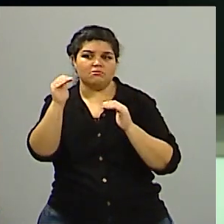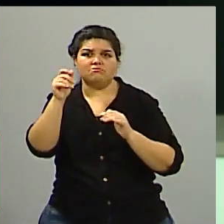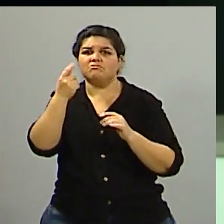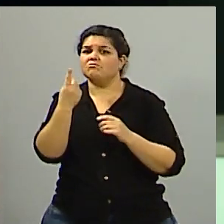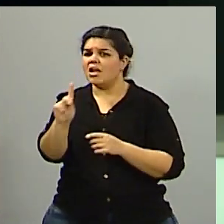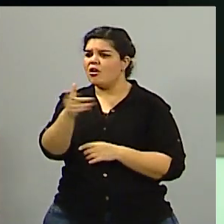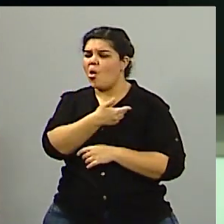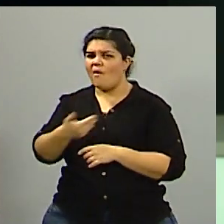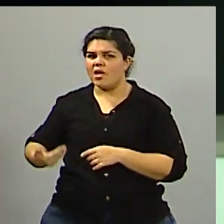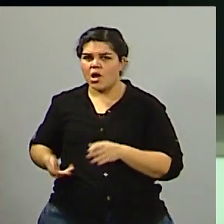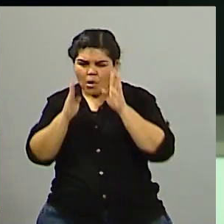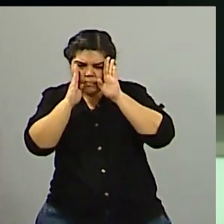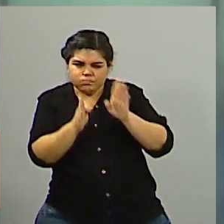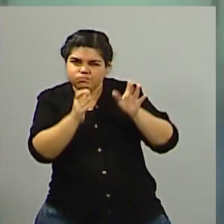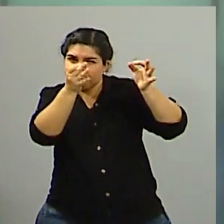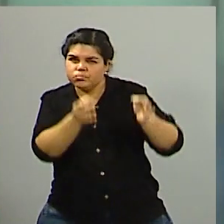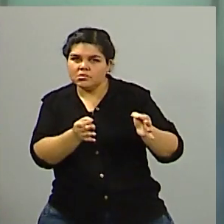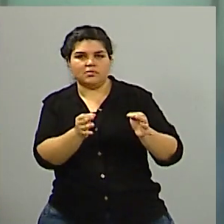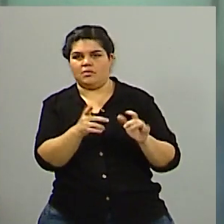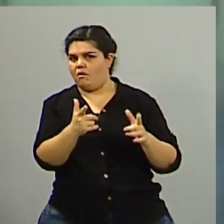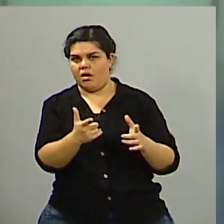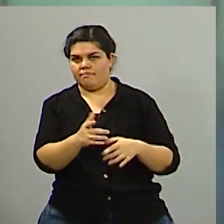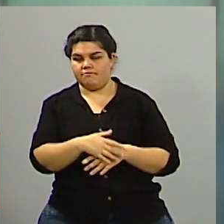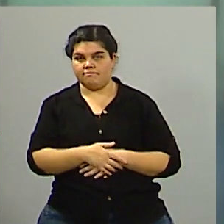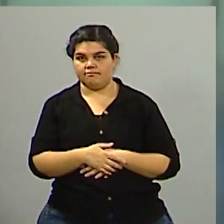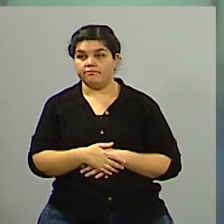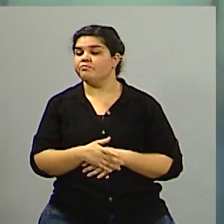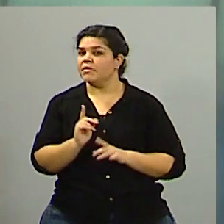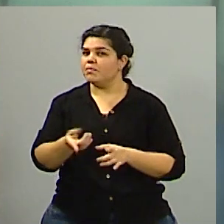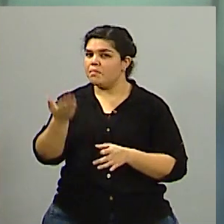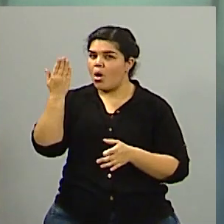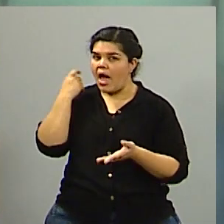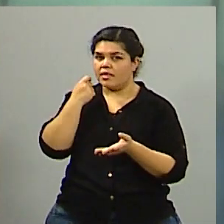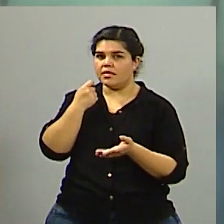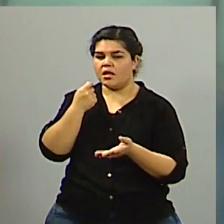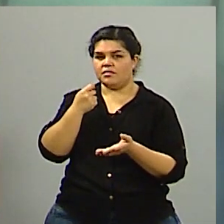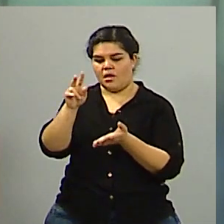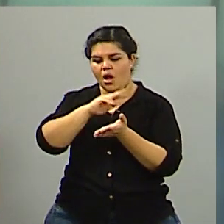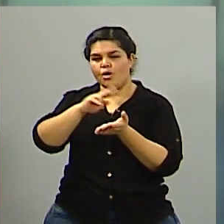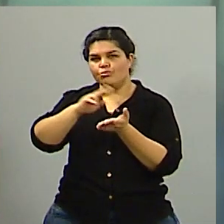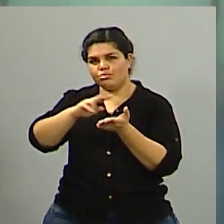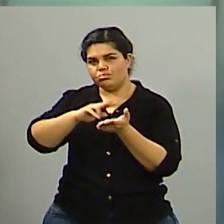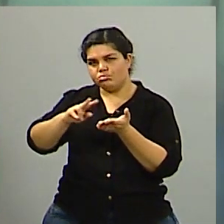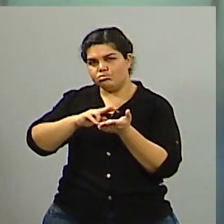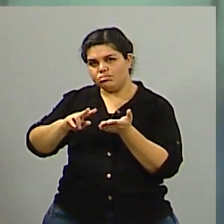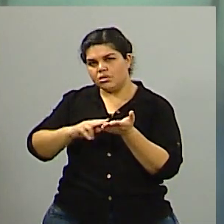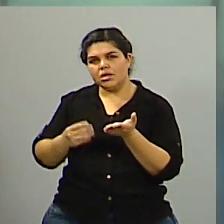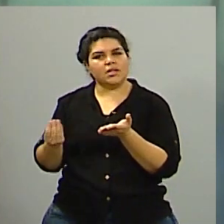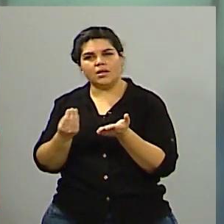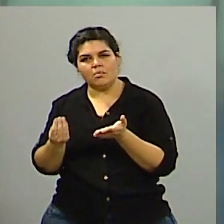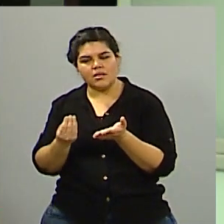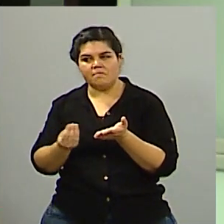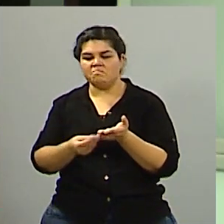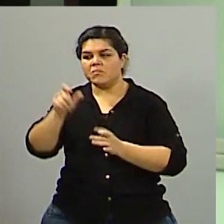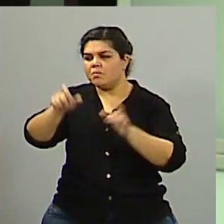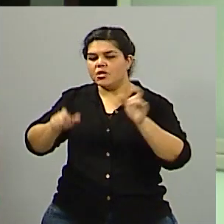políticas. El otro día veía una nota que hablaba de cómo, qué sucede con las personas que ya son